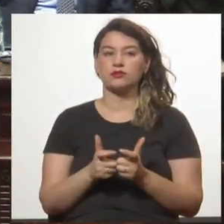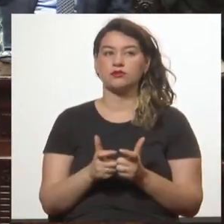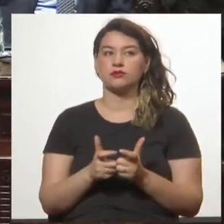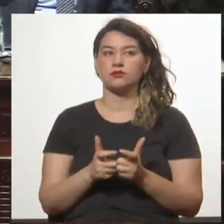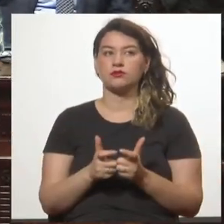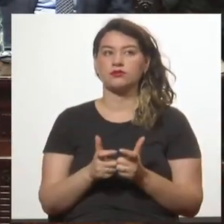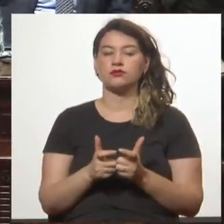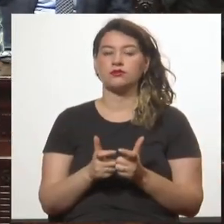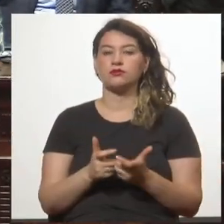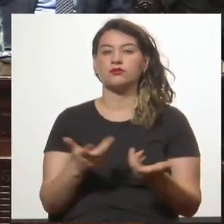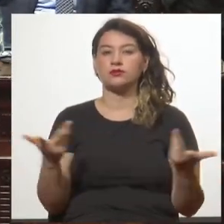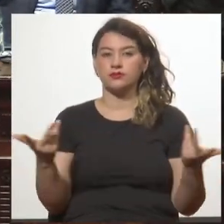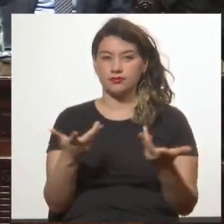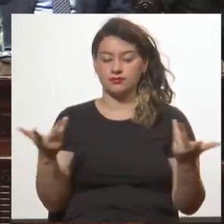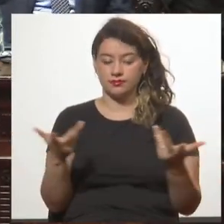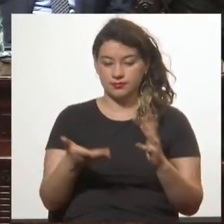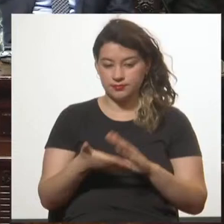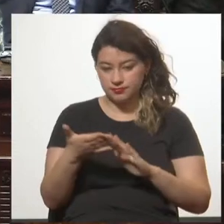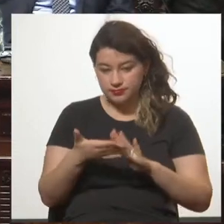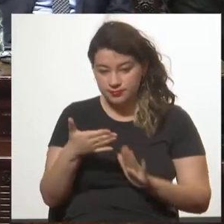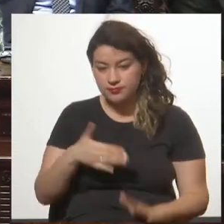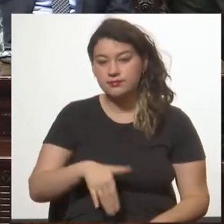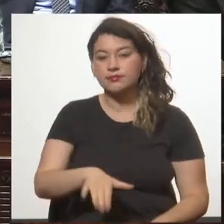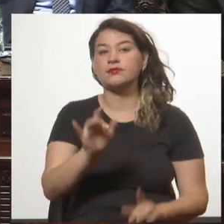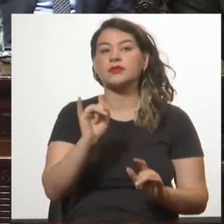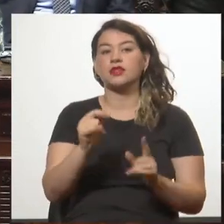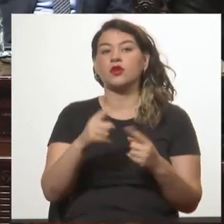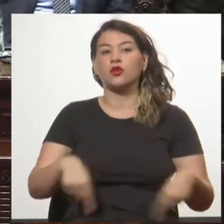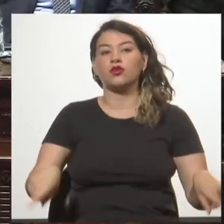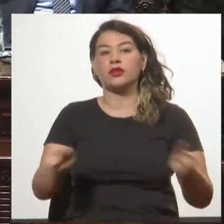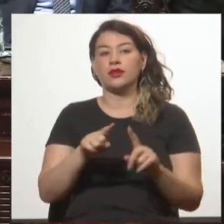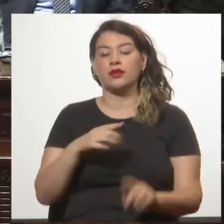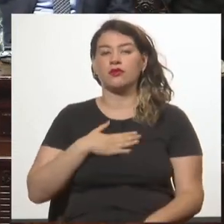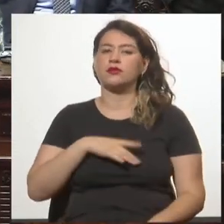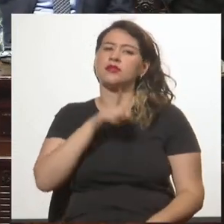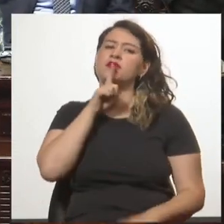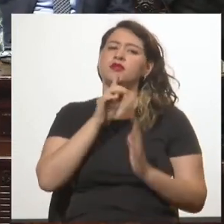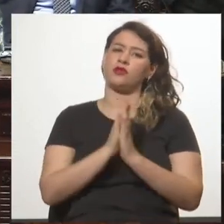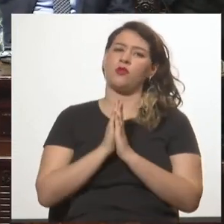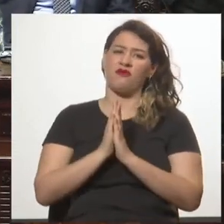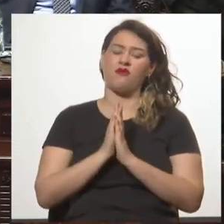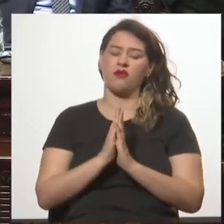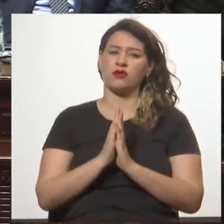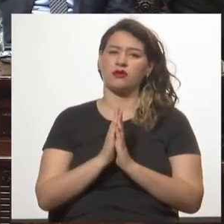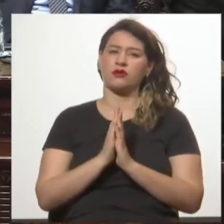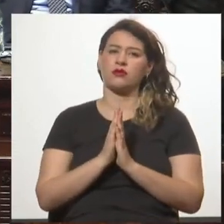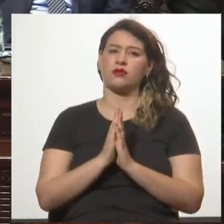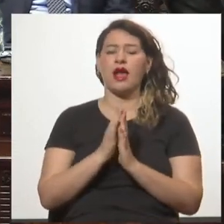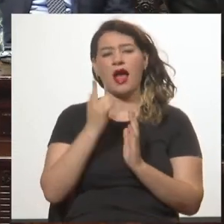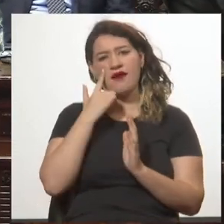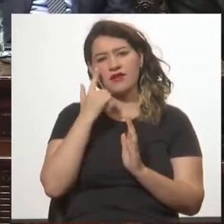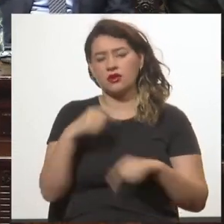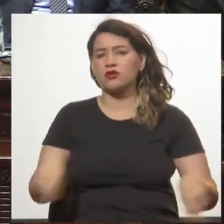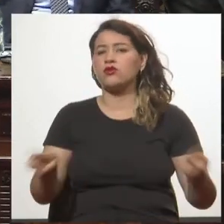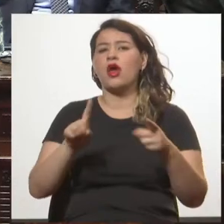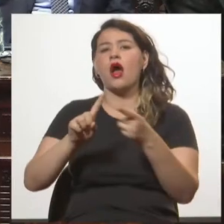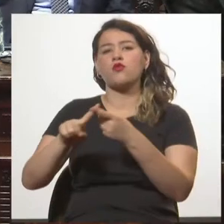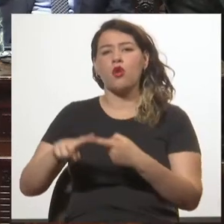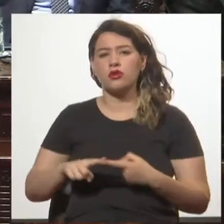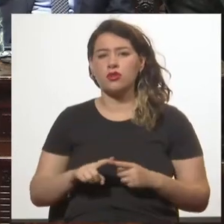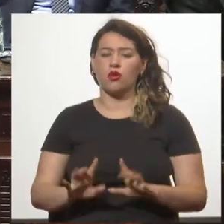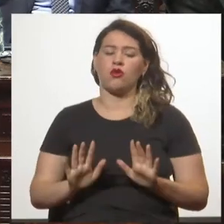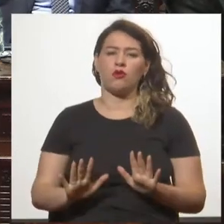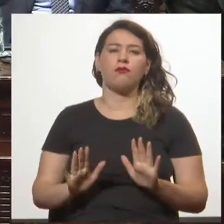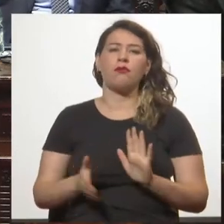vamos a proceder si les parece bien silencio por favor a ver si nos ponemos de acuerdo vamos